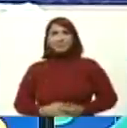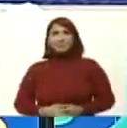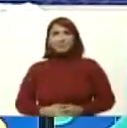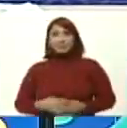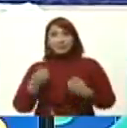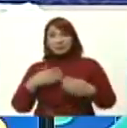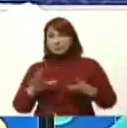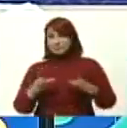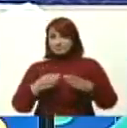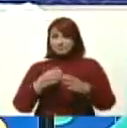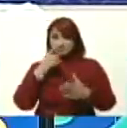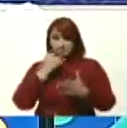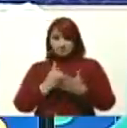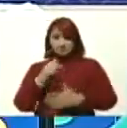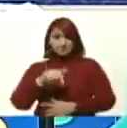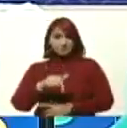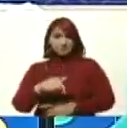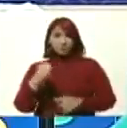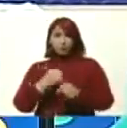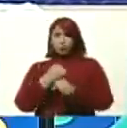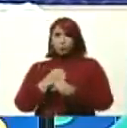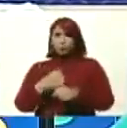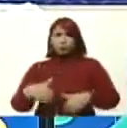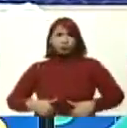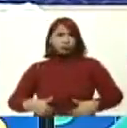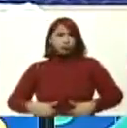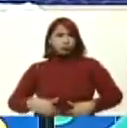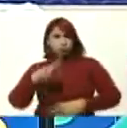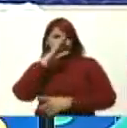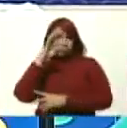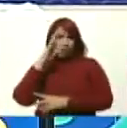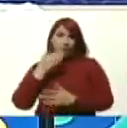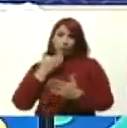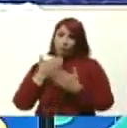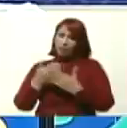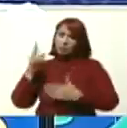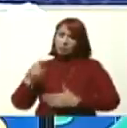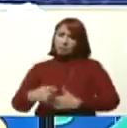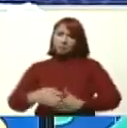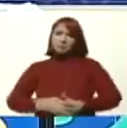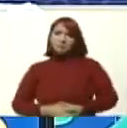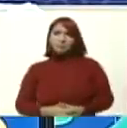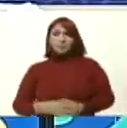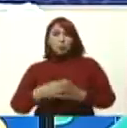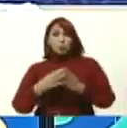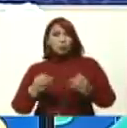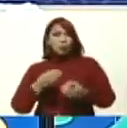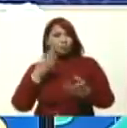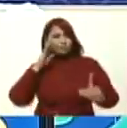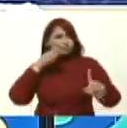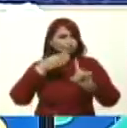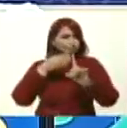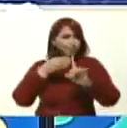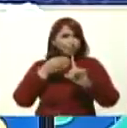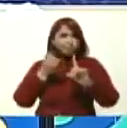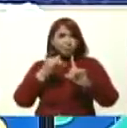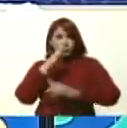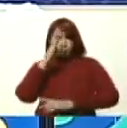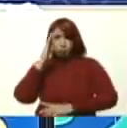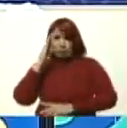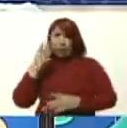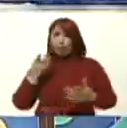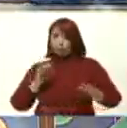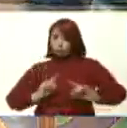Bueno, este equipo, fíjate aquí, trabajando, Diosdado, te doy las gracias, bueno, por toda la dedicación que le pone Diosdado a la cosa,